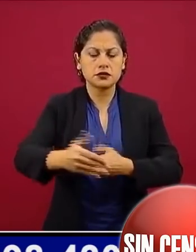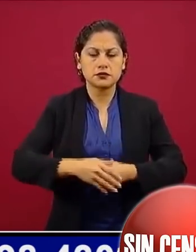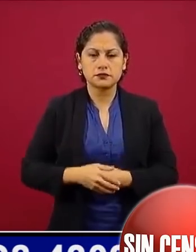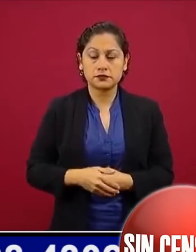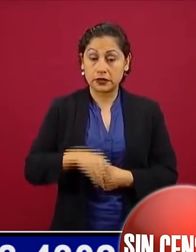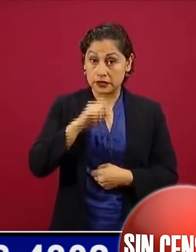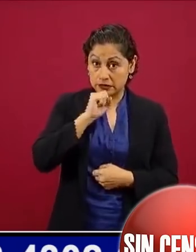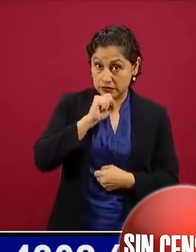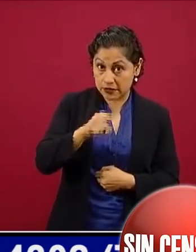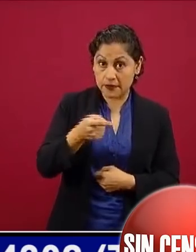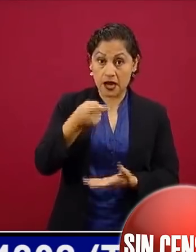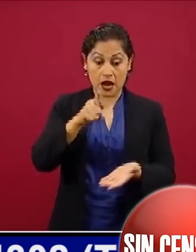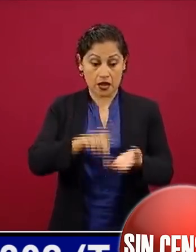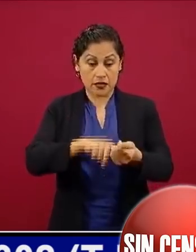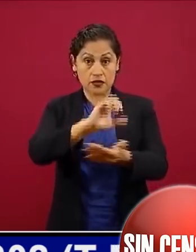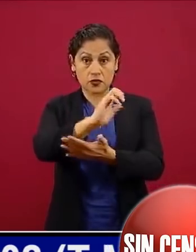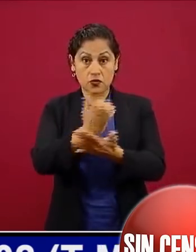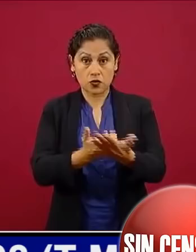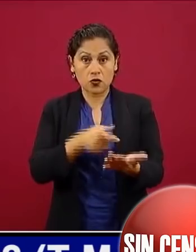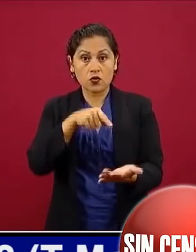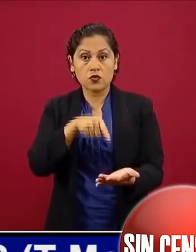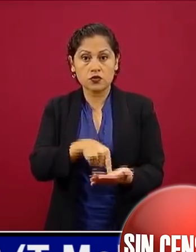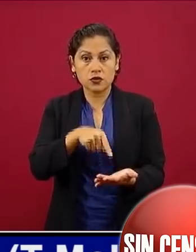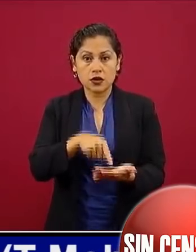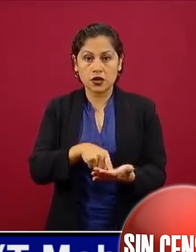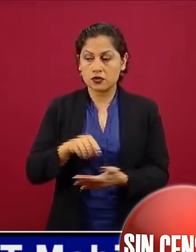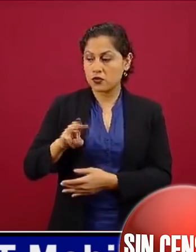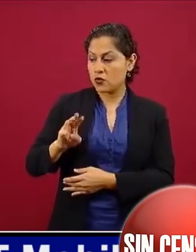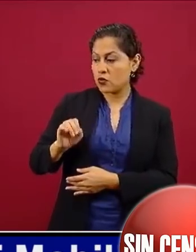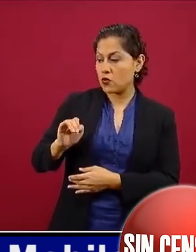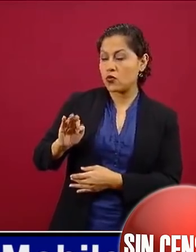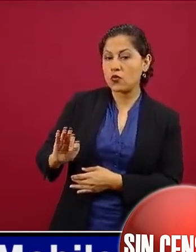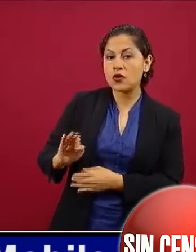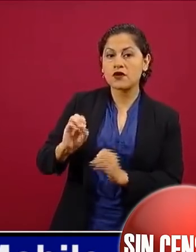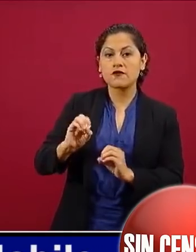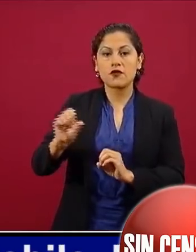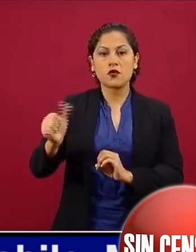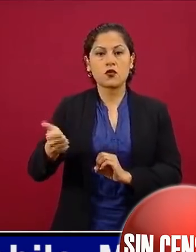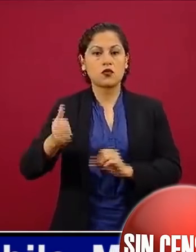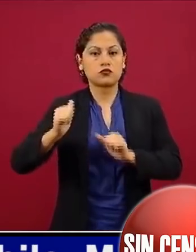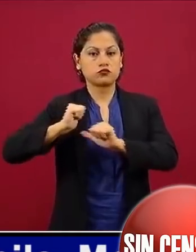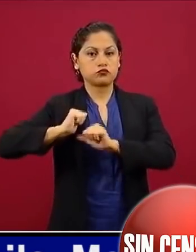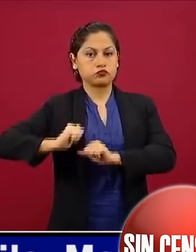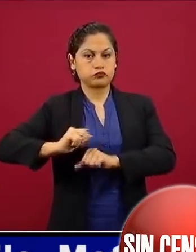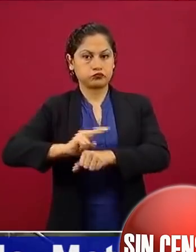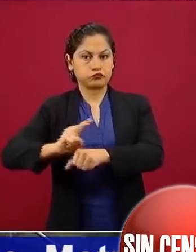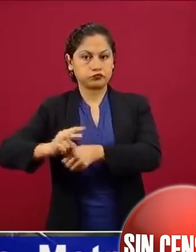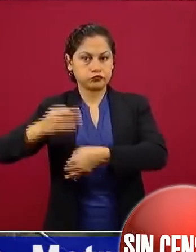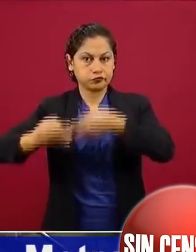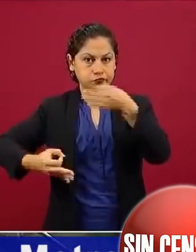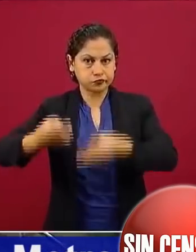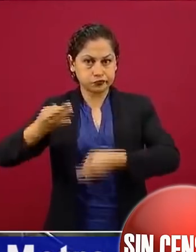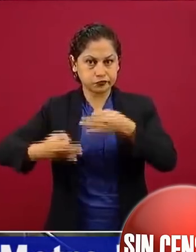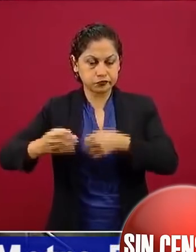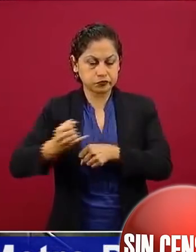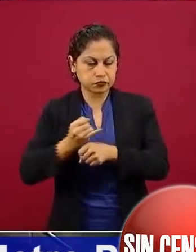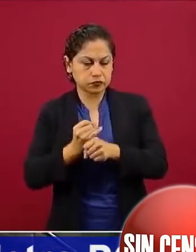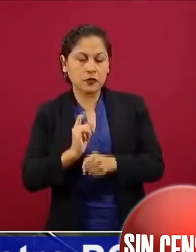contratos no se está investigando por la UIF o por la Fiscalía la posible comisión de